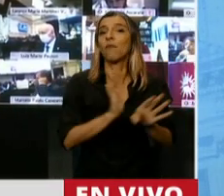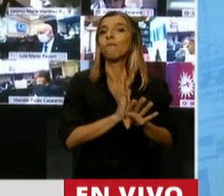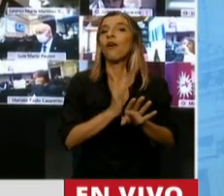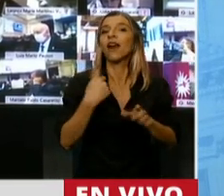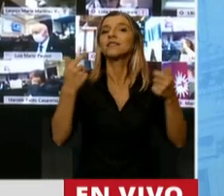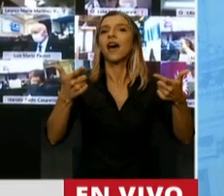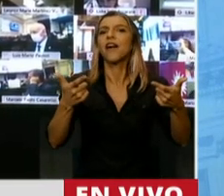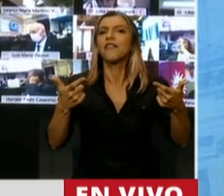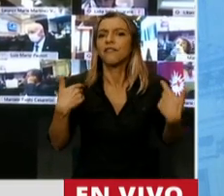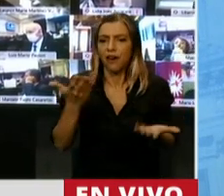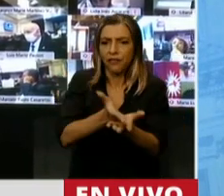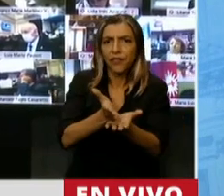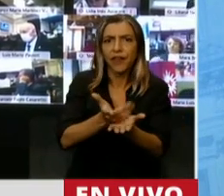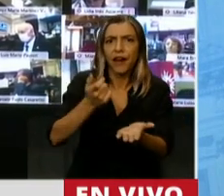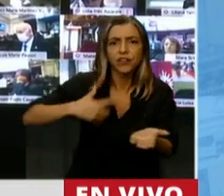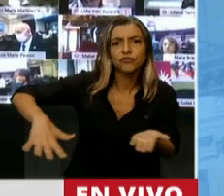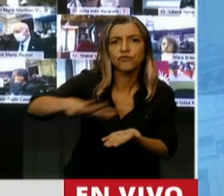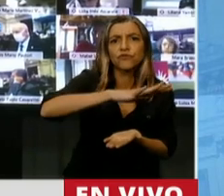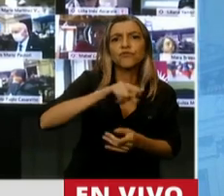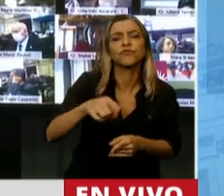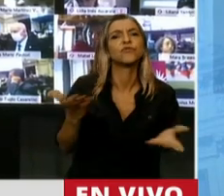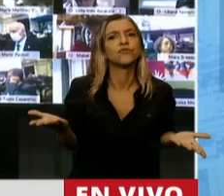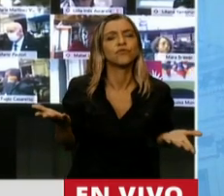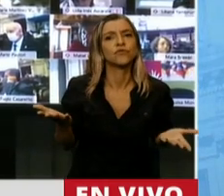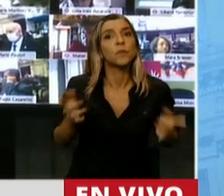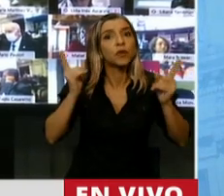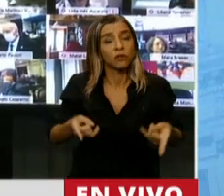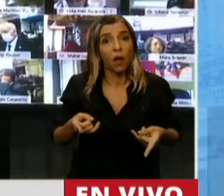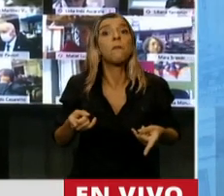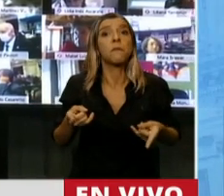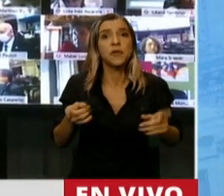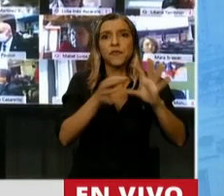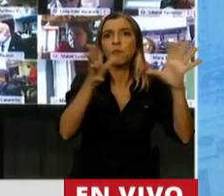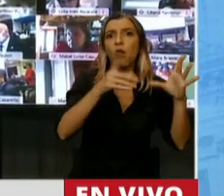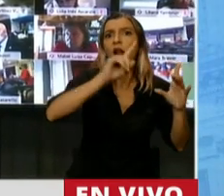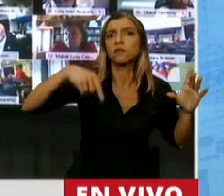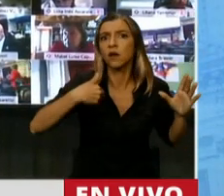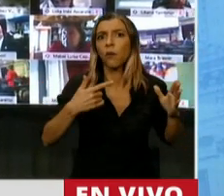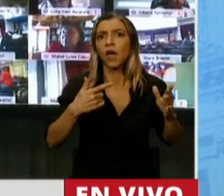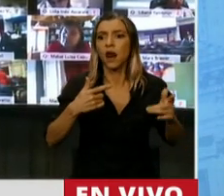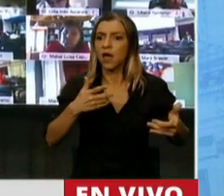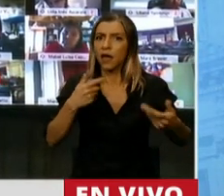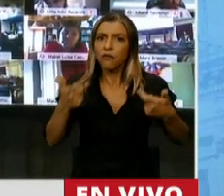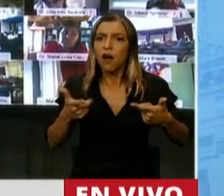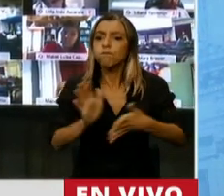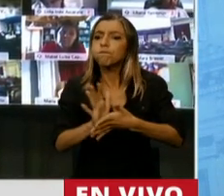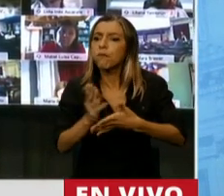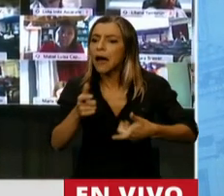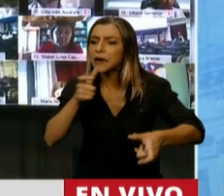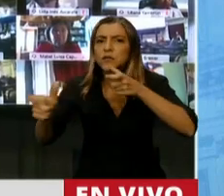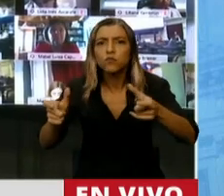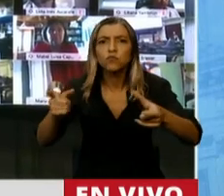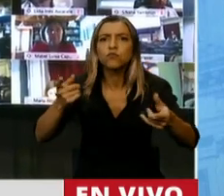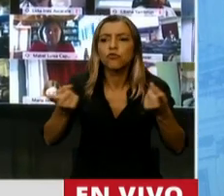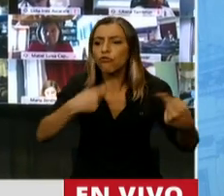a los derechos de los ciudadanos, sino que tienen que dar respuestas reales a las necesidades de los ciudadanos. Es